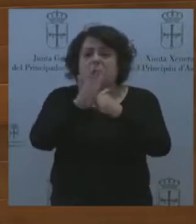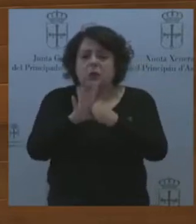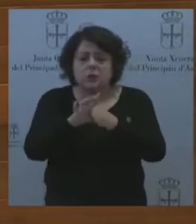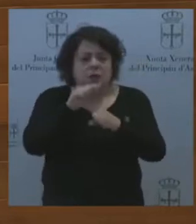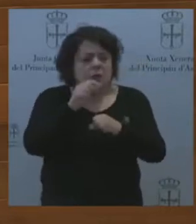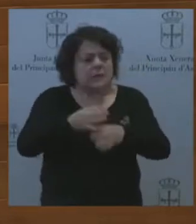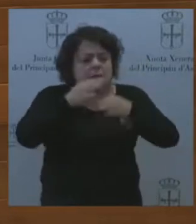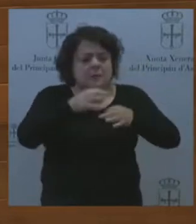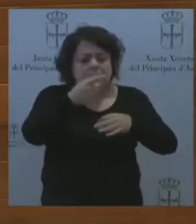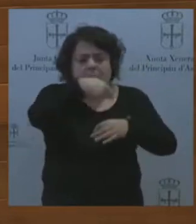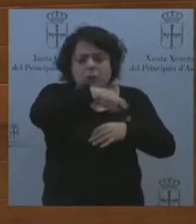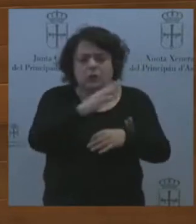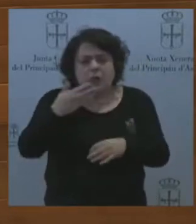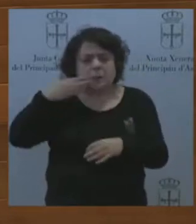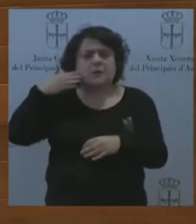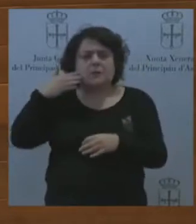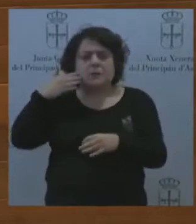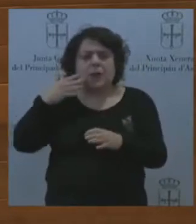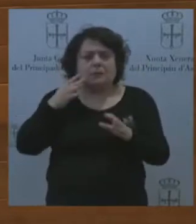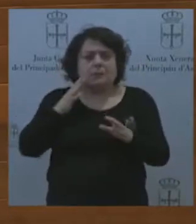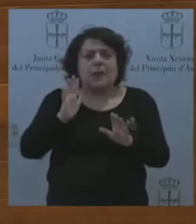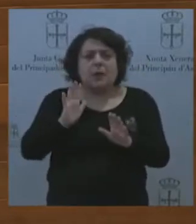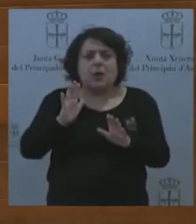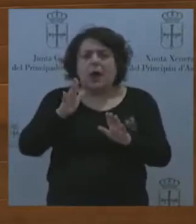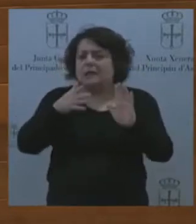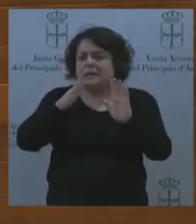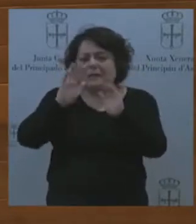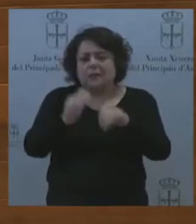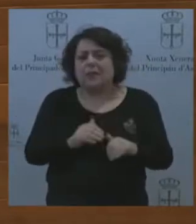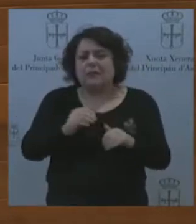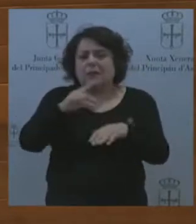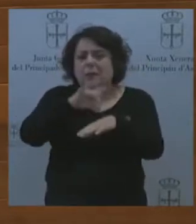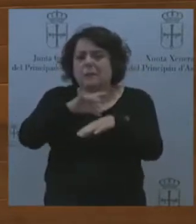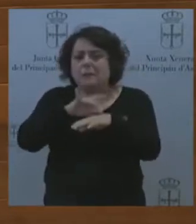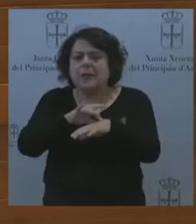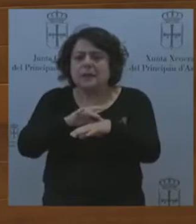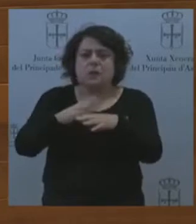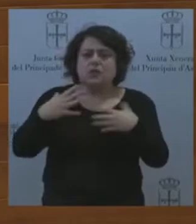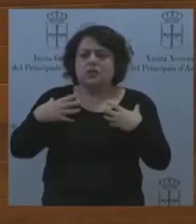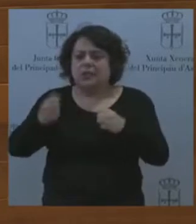nuestros médicos y sanitarios, mientras se registraba en Asturias la mayor letalidad